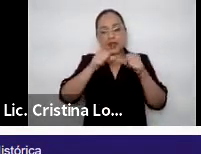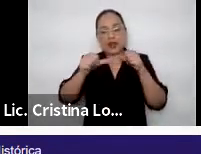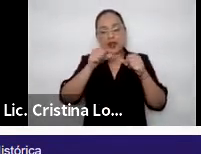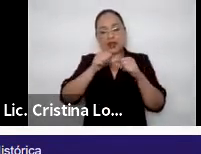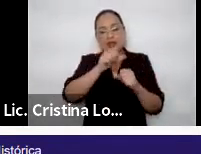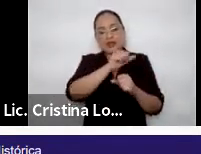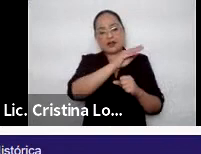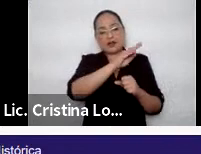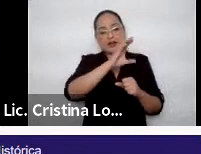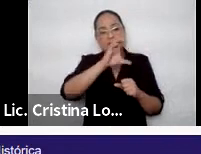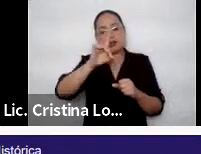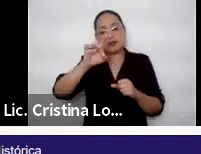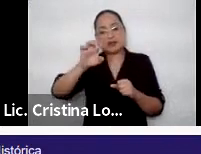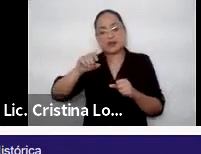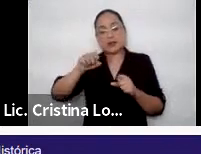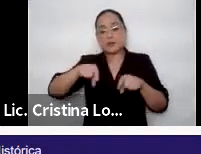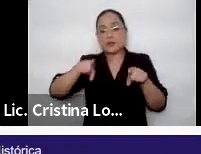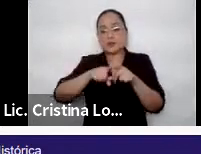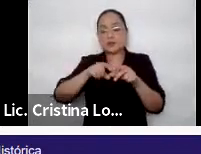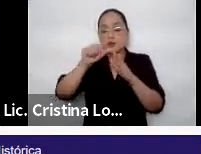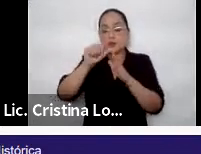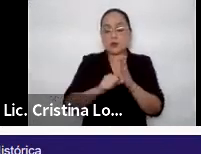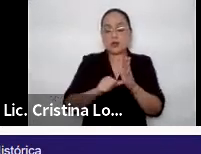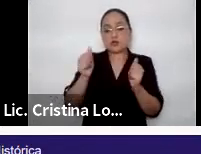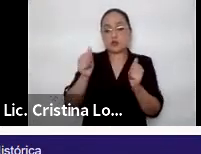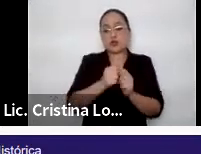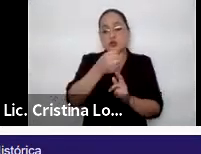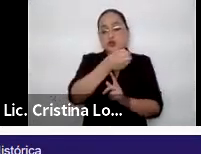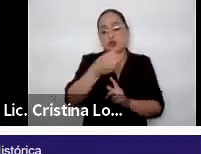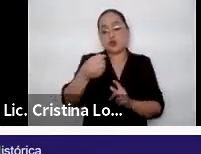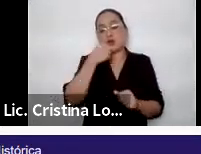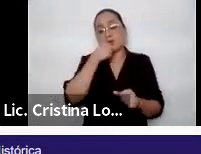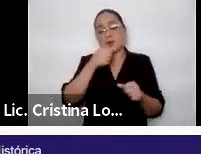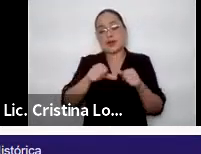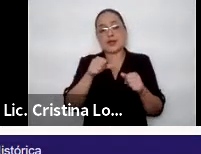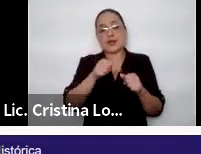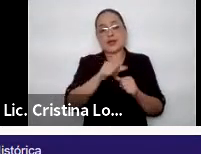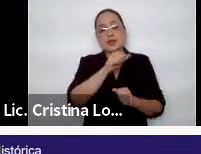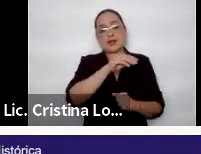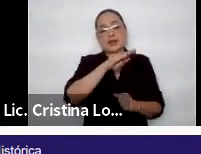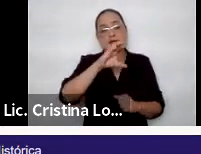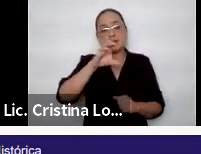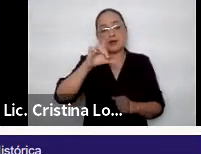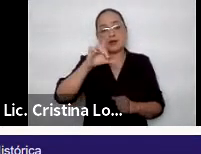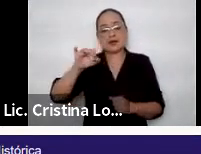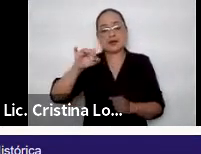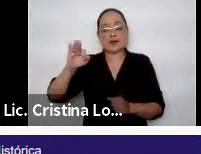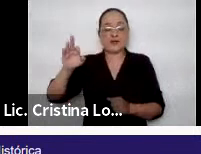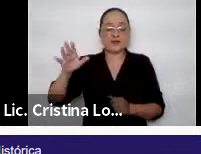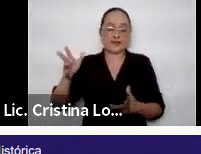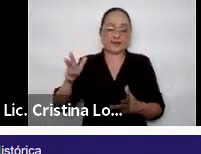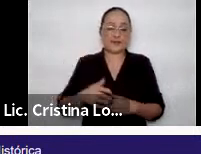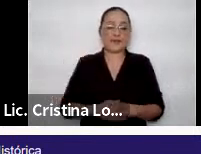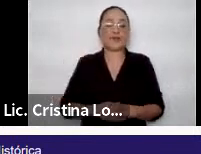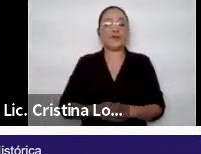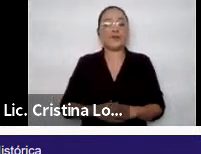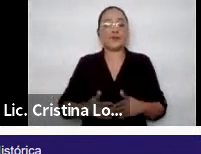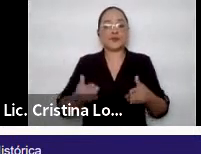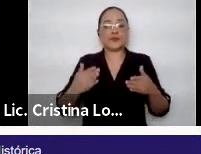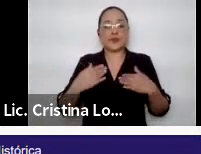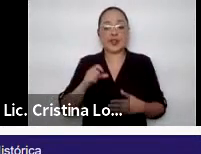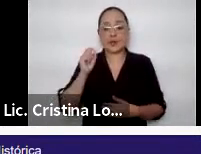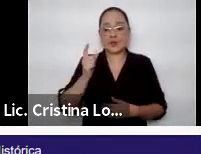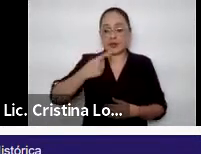lo publicado en este mes en orden alfabético, de jurisprudencias y tesis aisladas también. También podemos